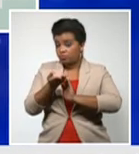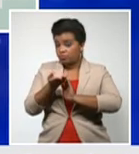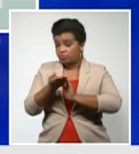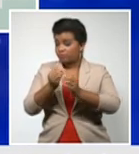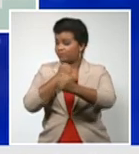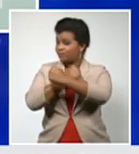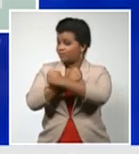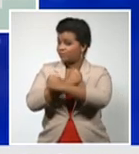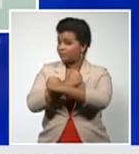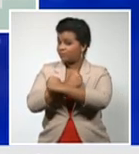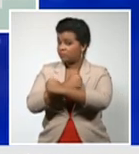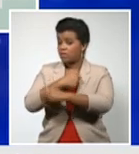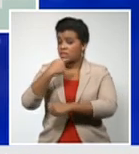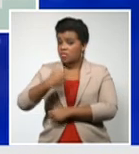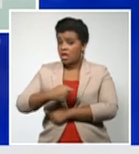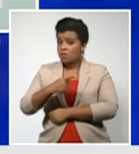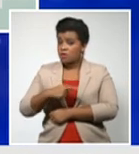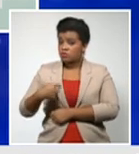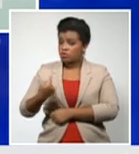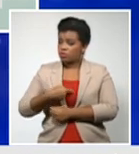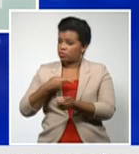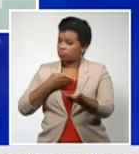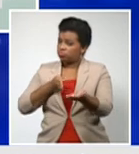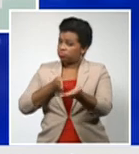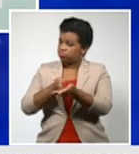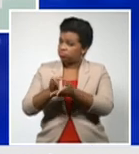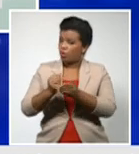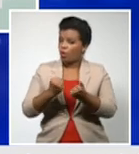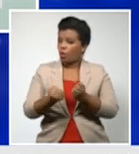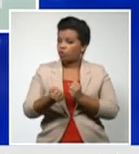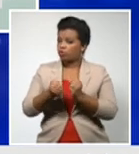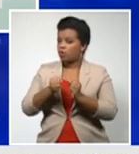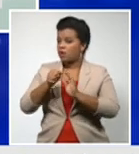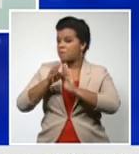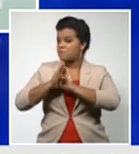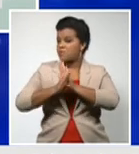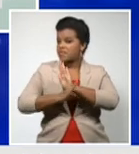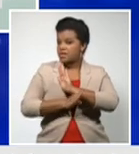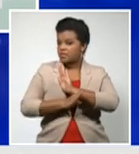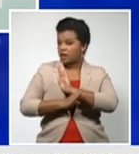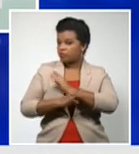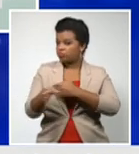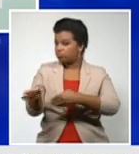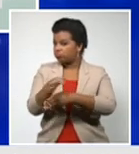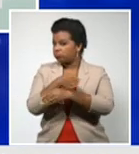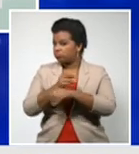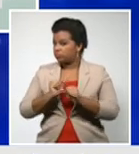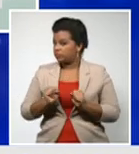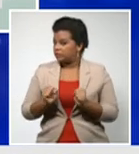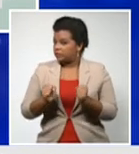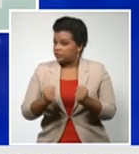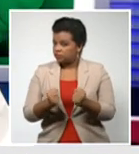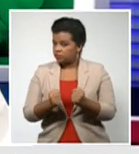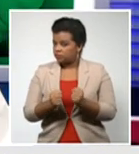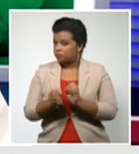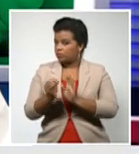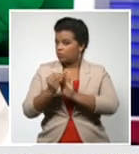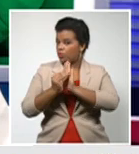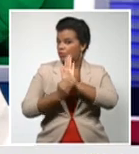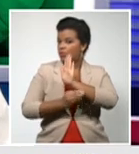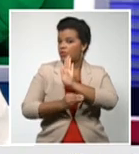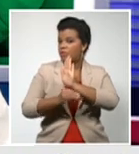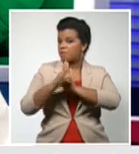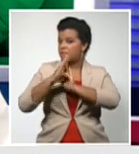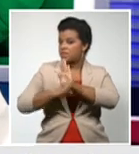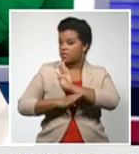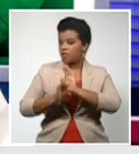por lo que tenemos que seguir adoptando medidas de restricción y aplicando un grupo de medidas de